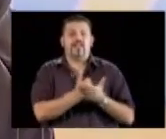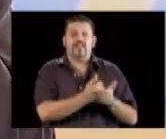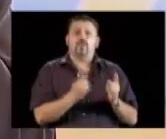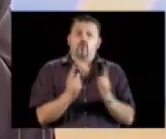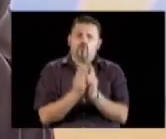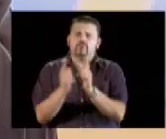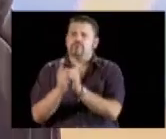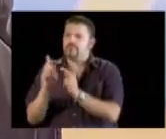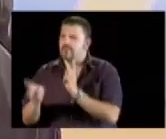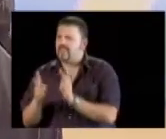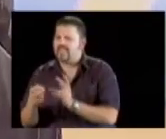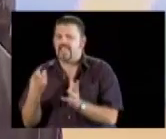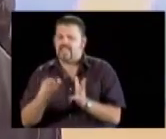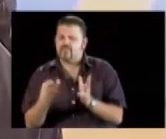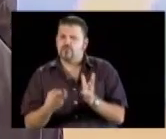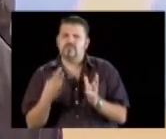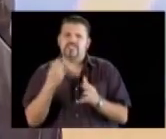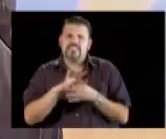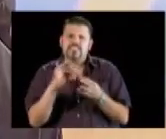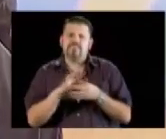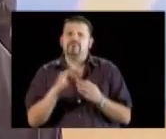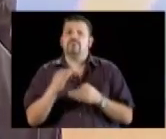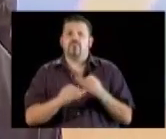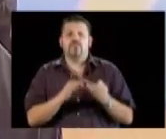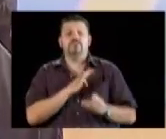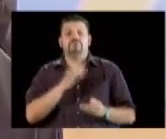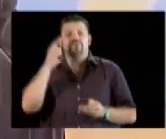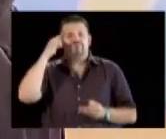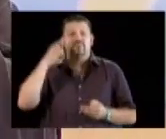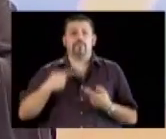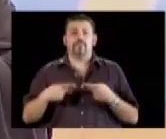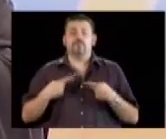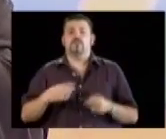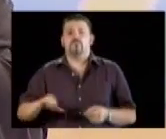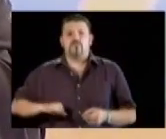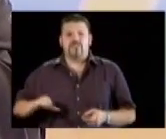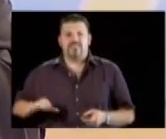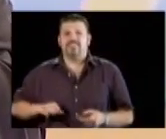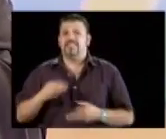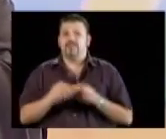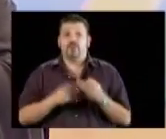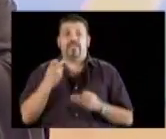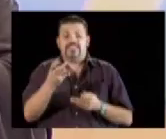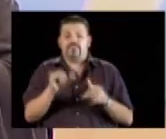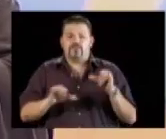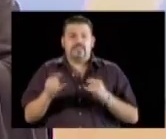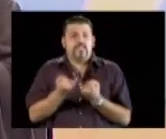la gente, cuidarla de que use bien los productos y por supuesto